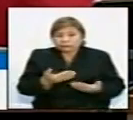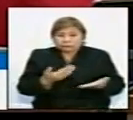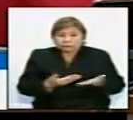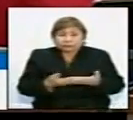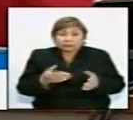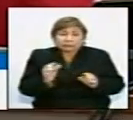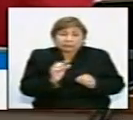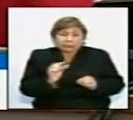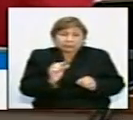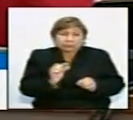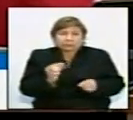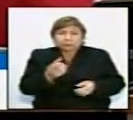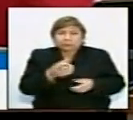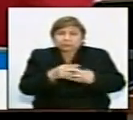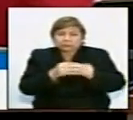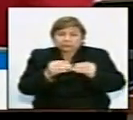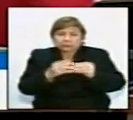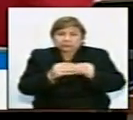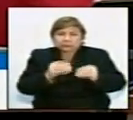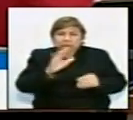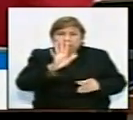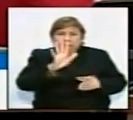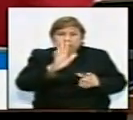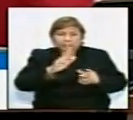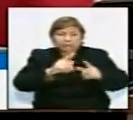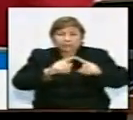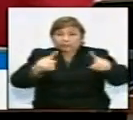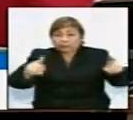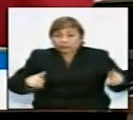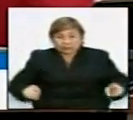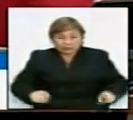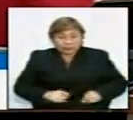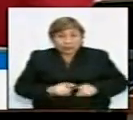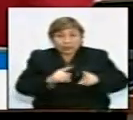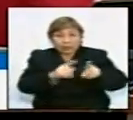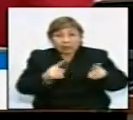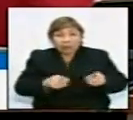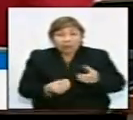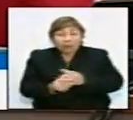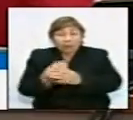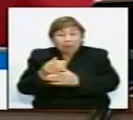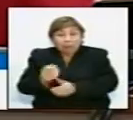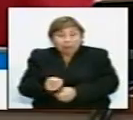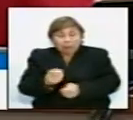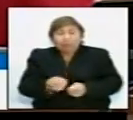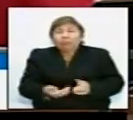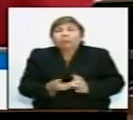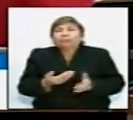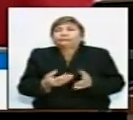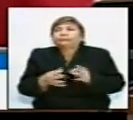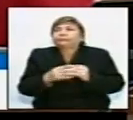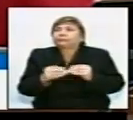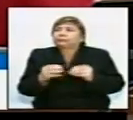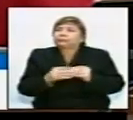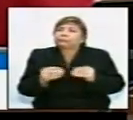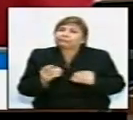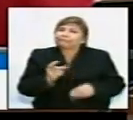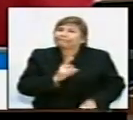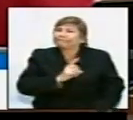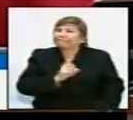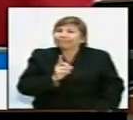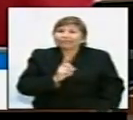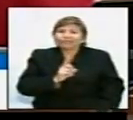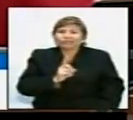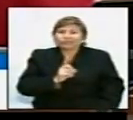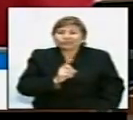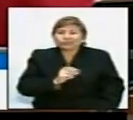aquellos pequeños productores de menos de 5 hectáreas, incentivando, por ejemplo, el tema de reconversión productiva, que no